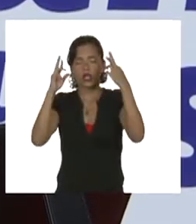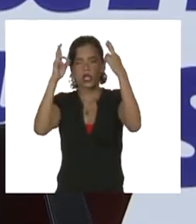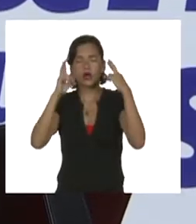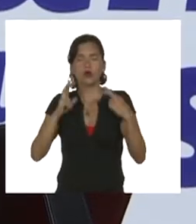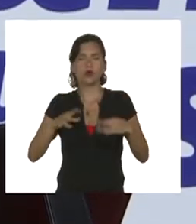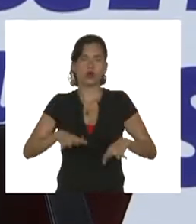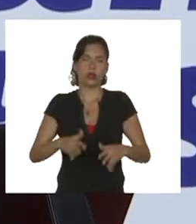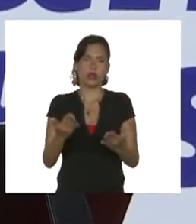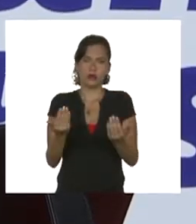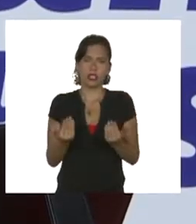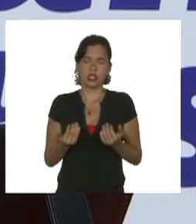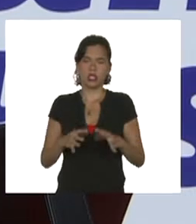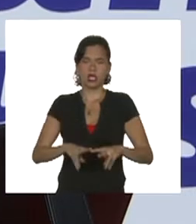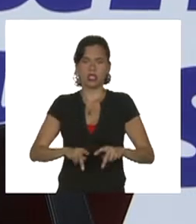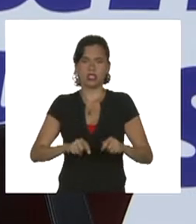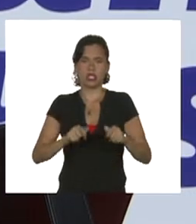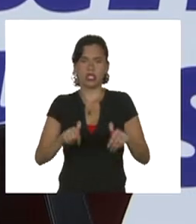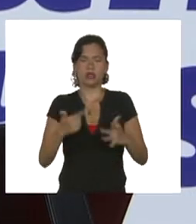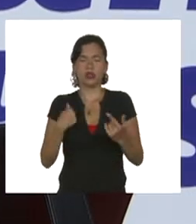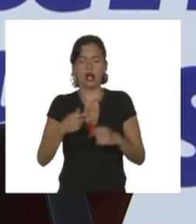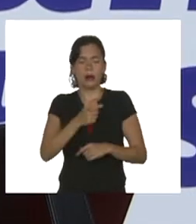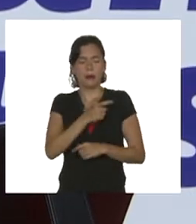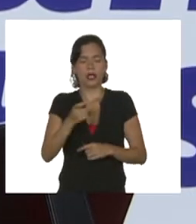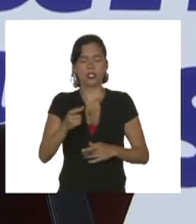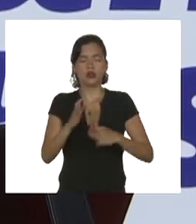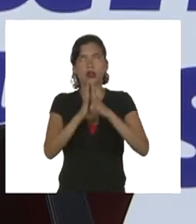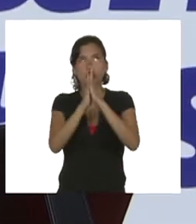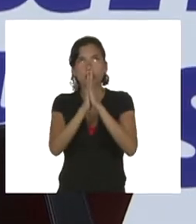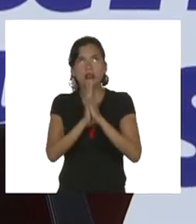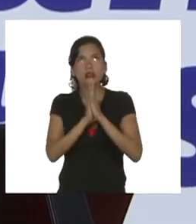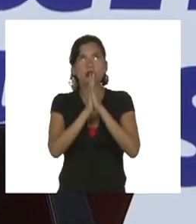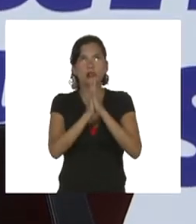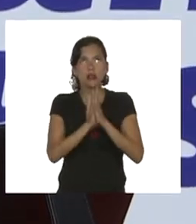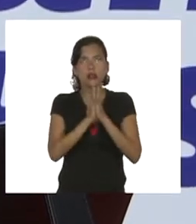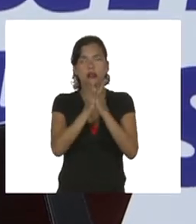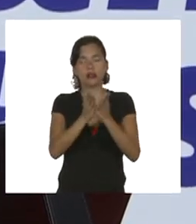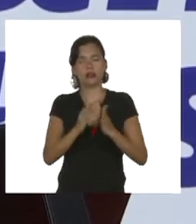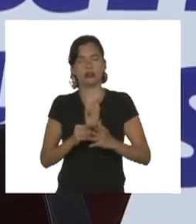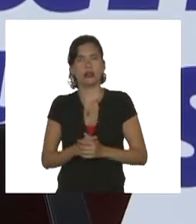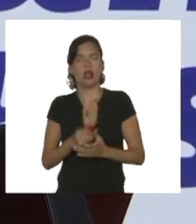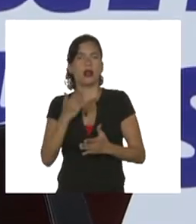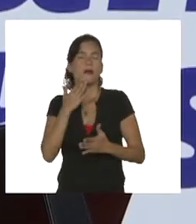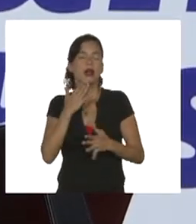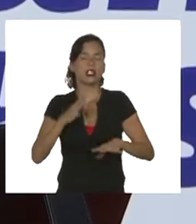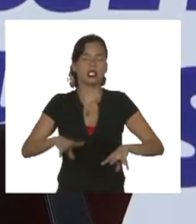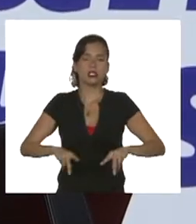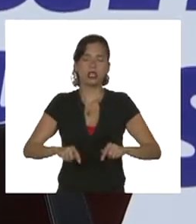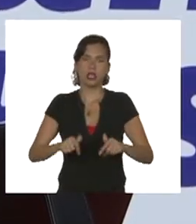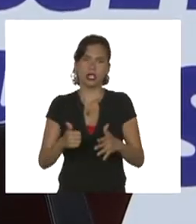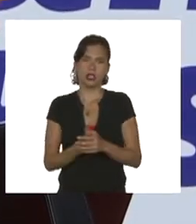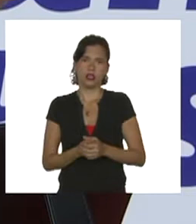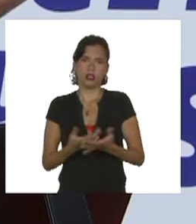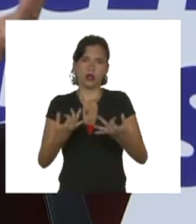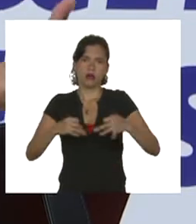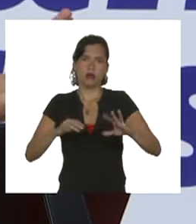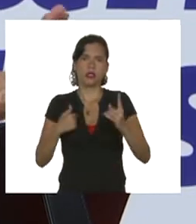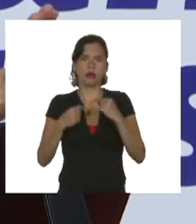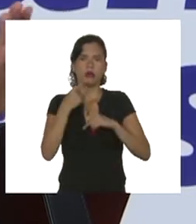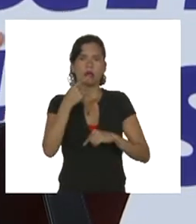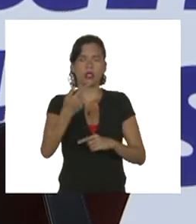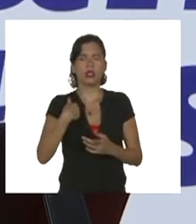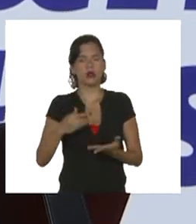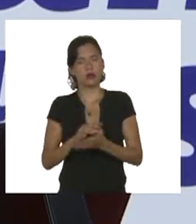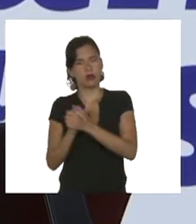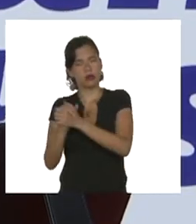¿ok? Entonces las personas adoran a esta diosa que es conocida como Pachamama o como madre tierra. Generalmente, como lo dijo mi